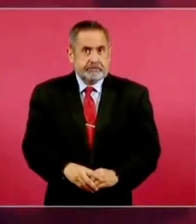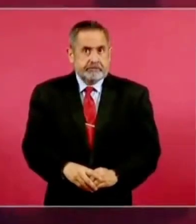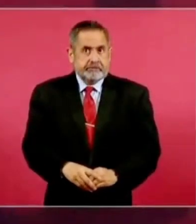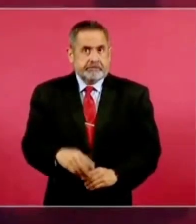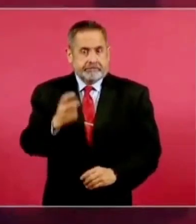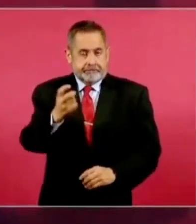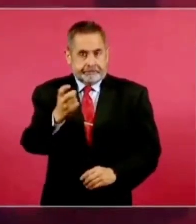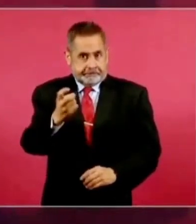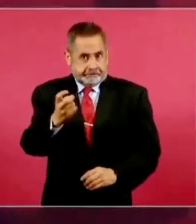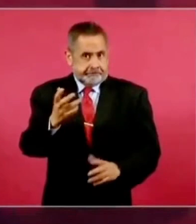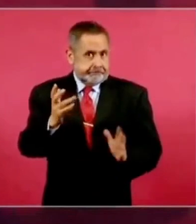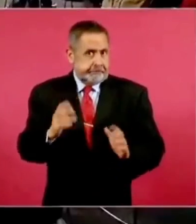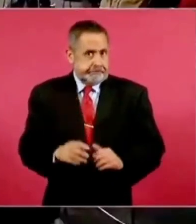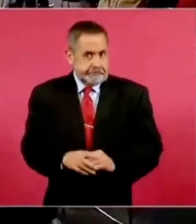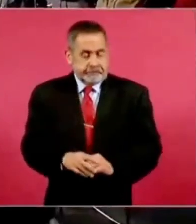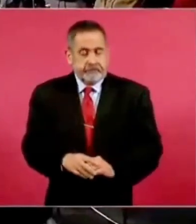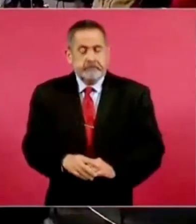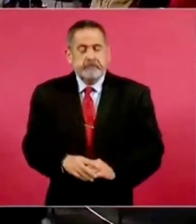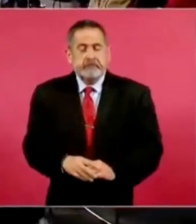Por eso